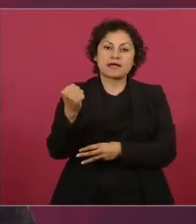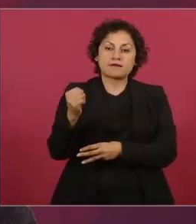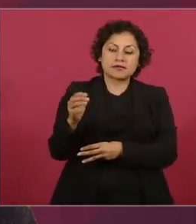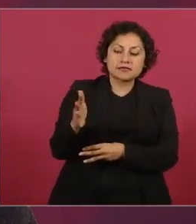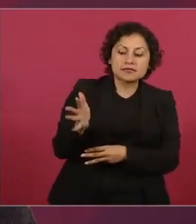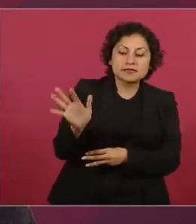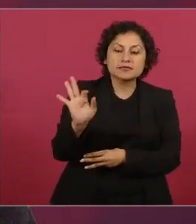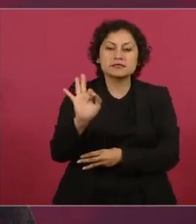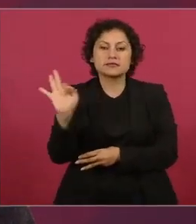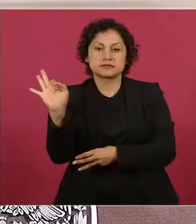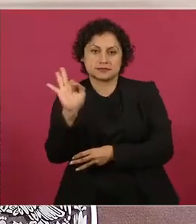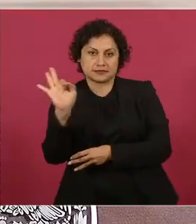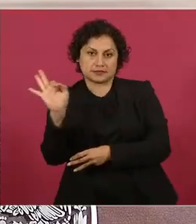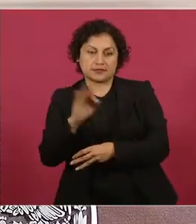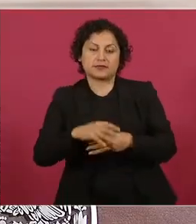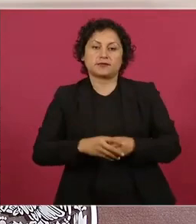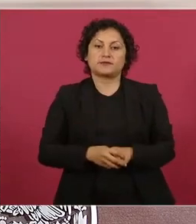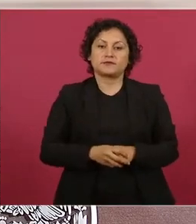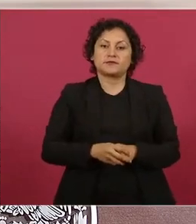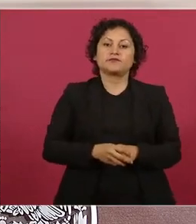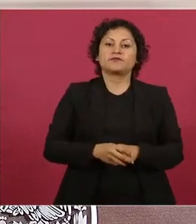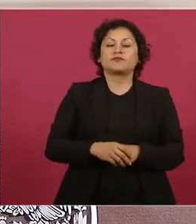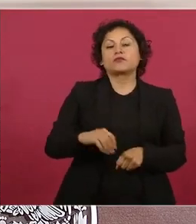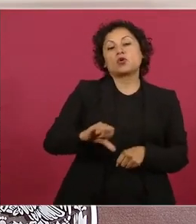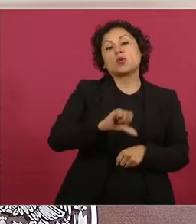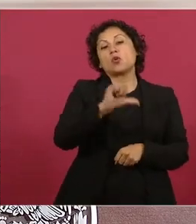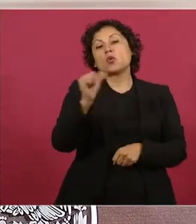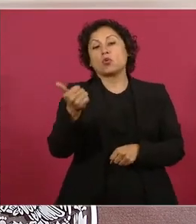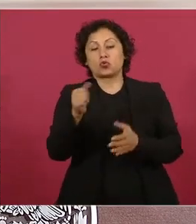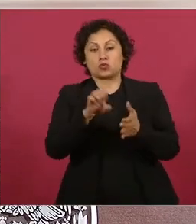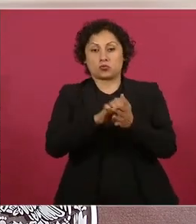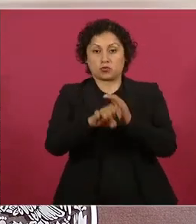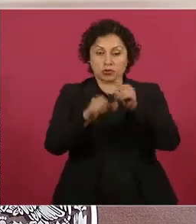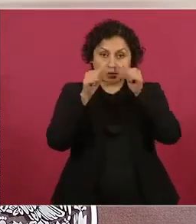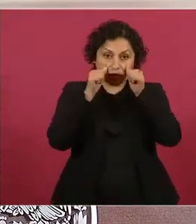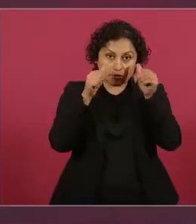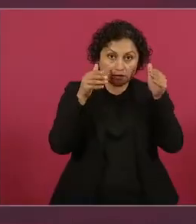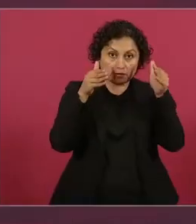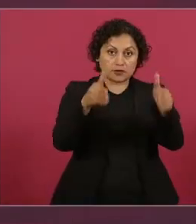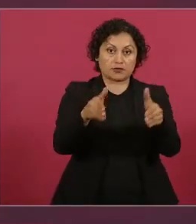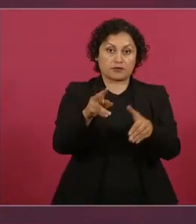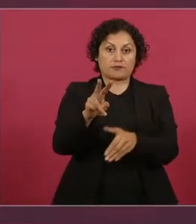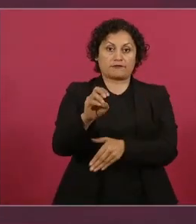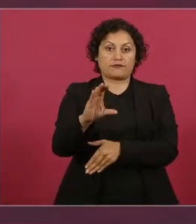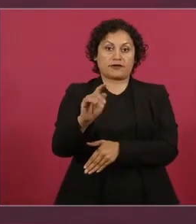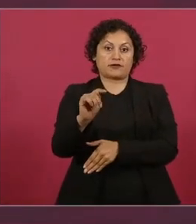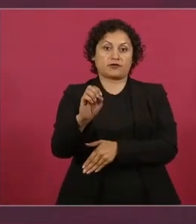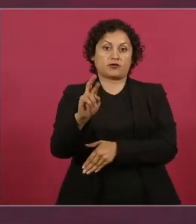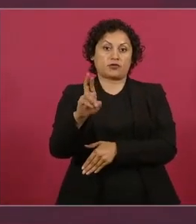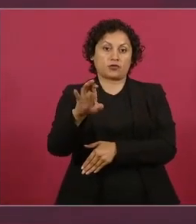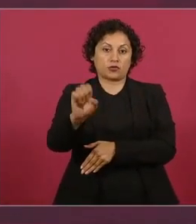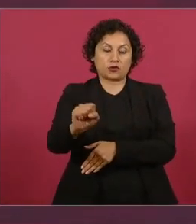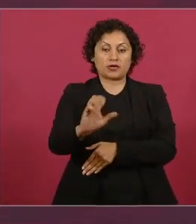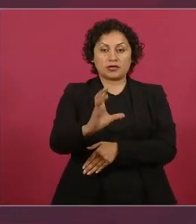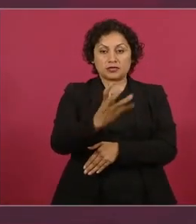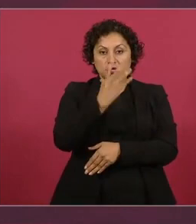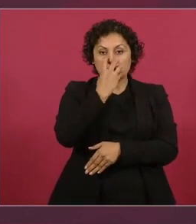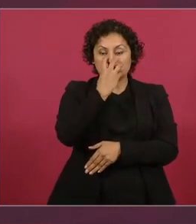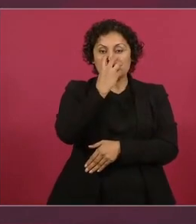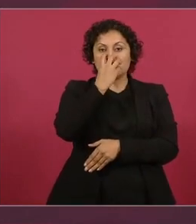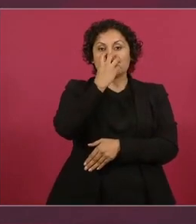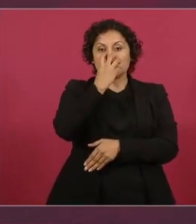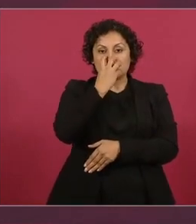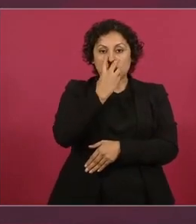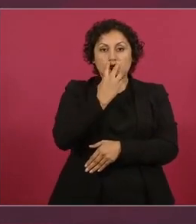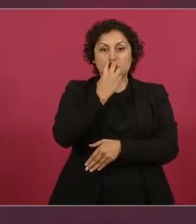confirmados. En la estrategia de control del control de vectores mediante nebulización espacial